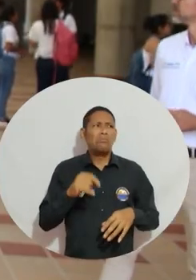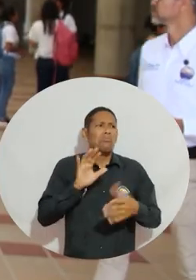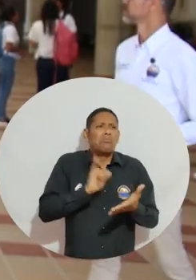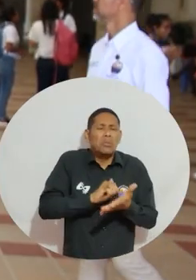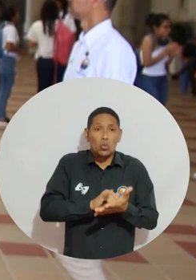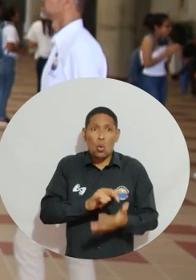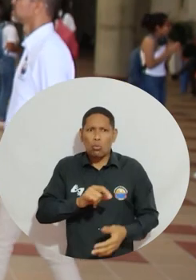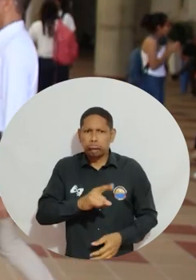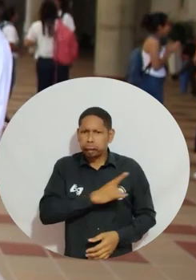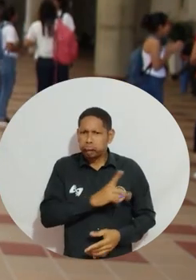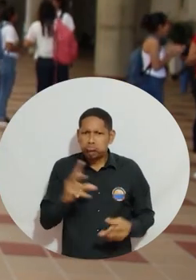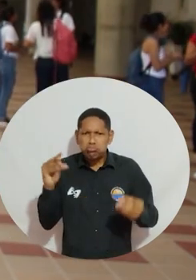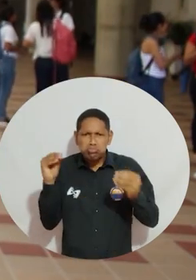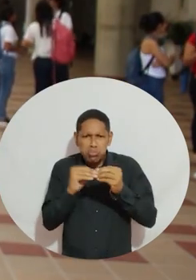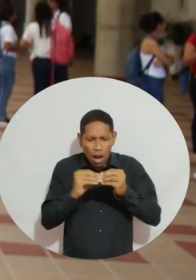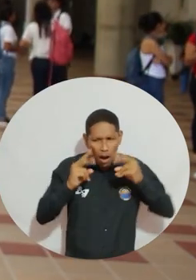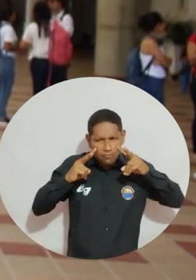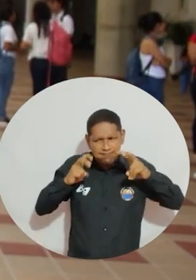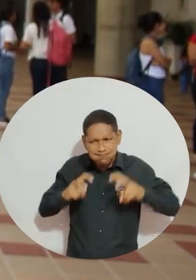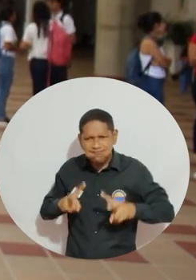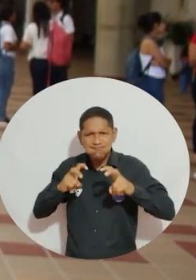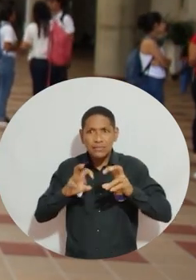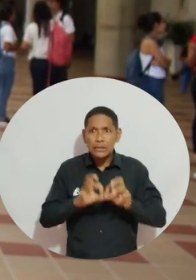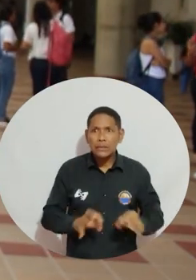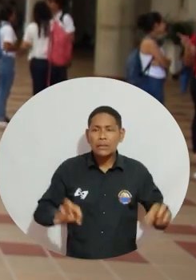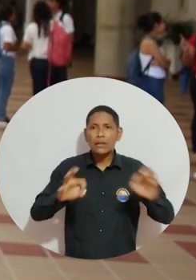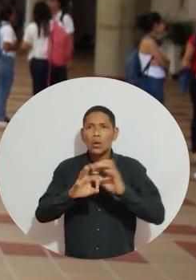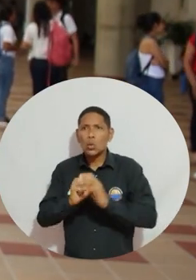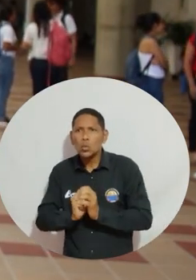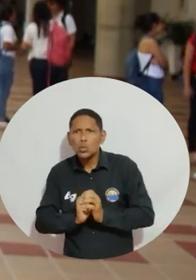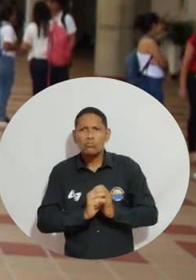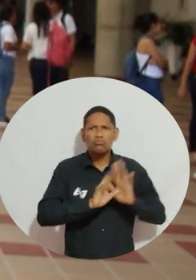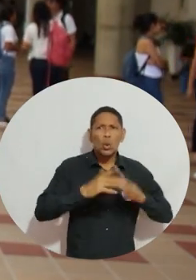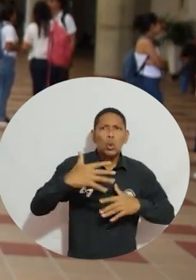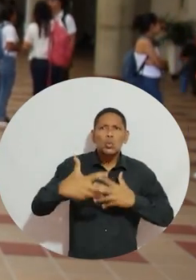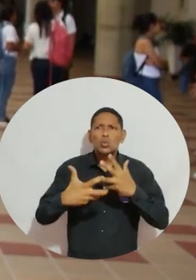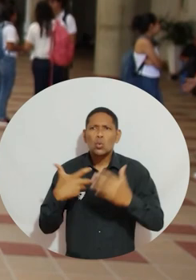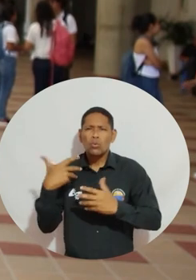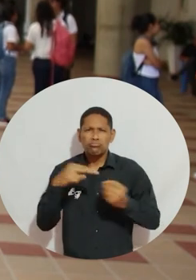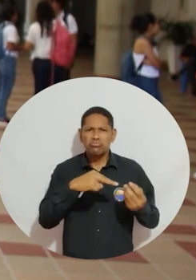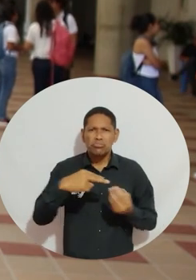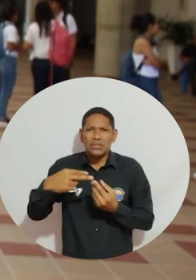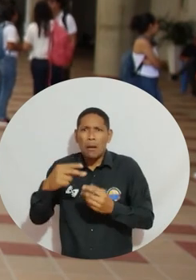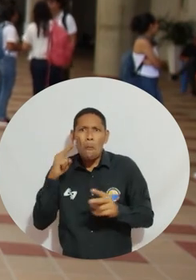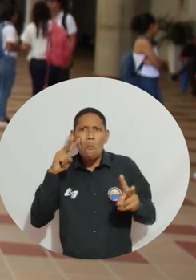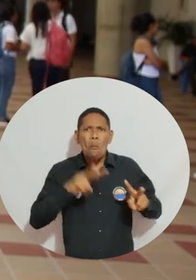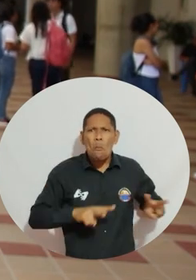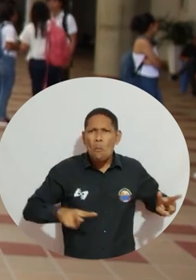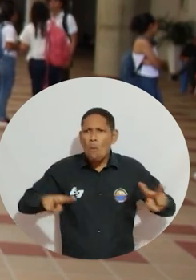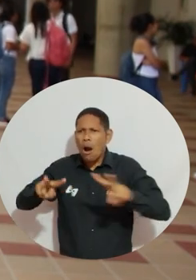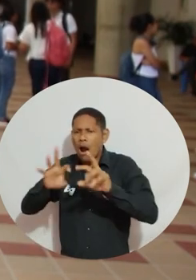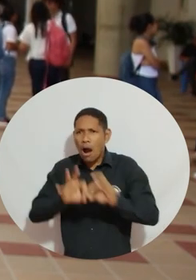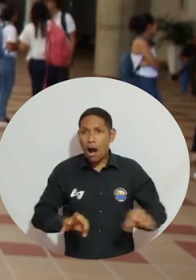lo habitual en la intervención educativa, sino que tiene posibilidades de salirse del sistema educativo, de llegar más